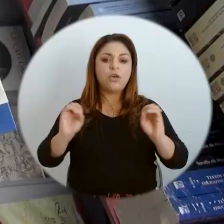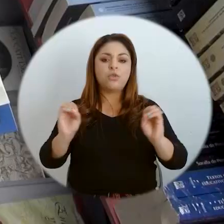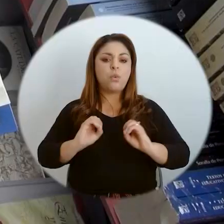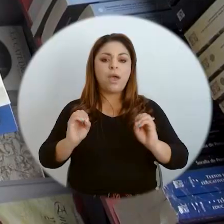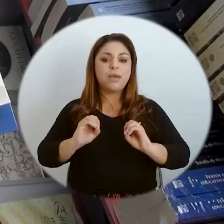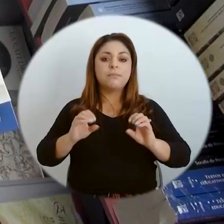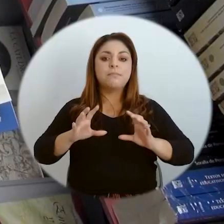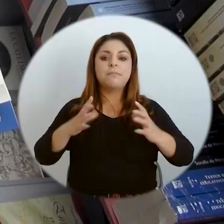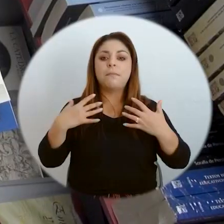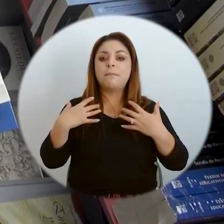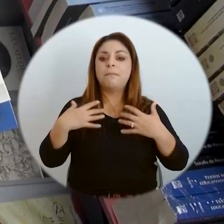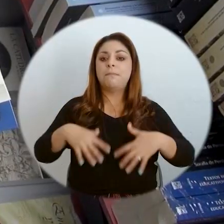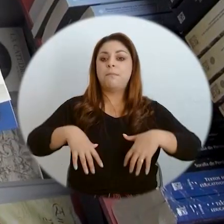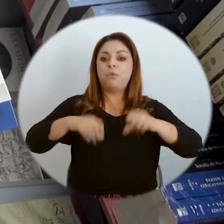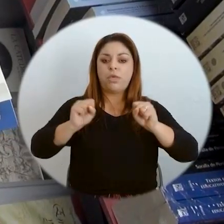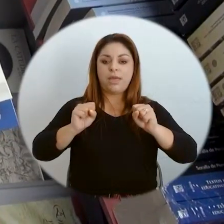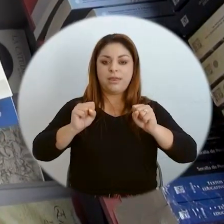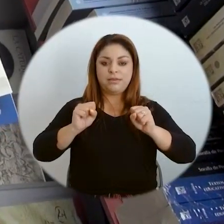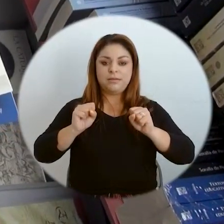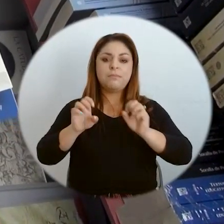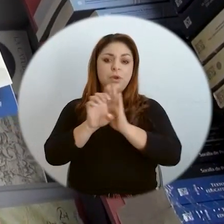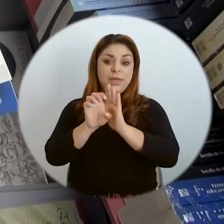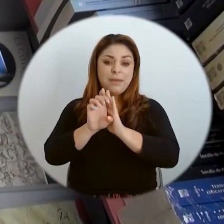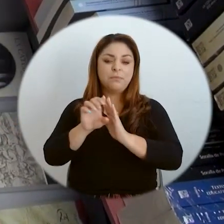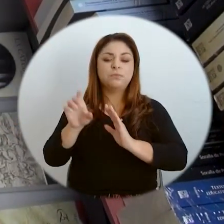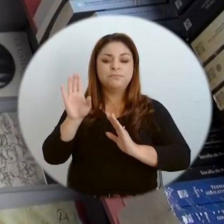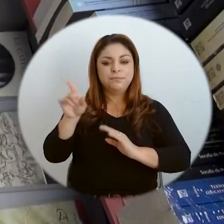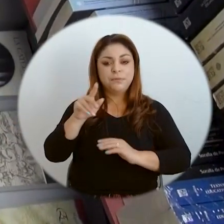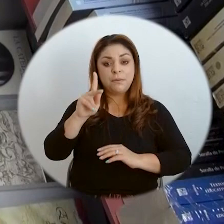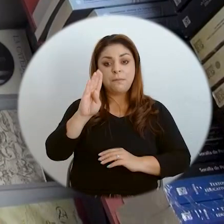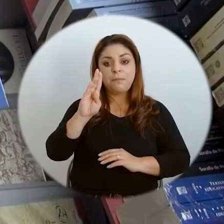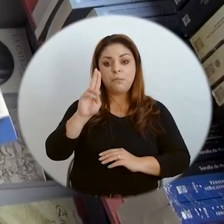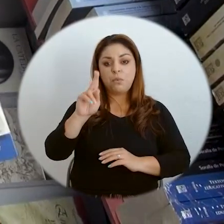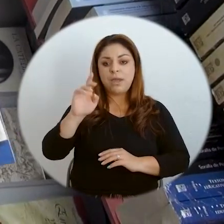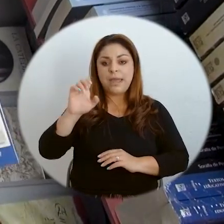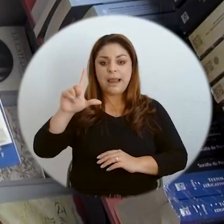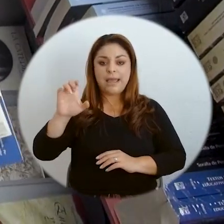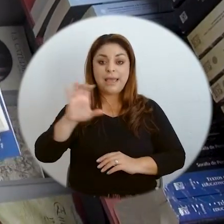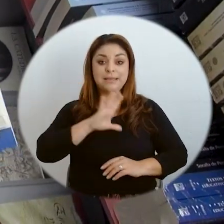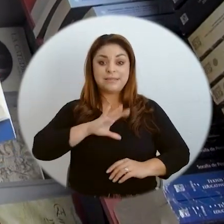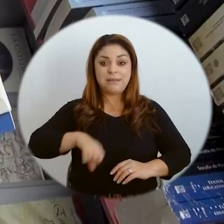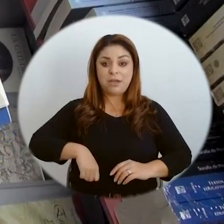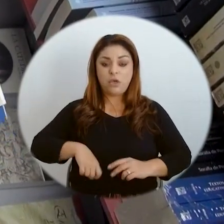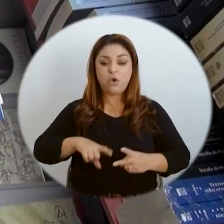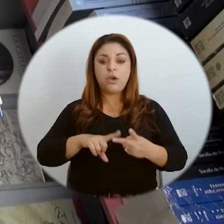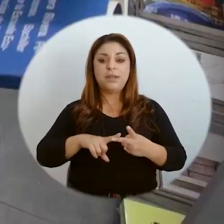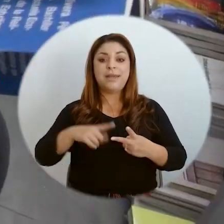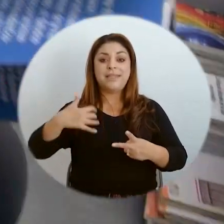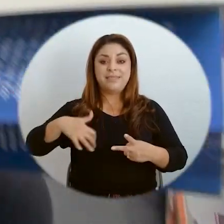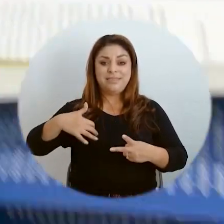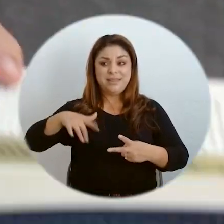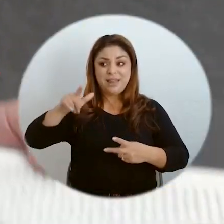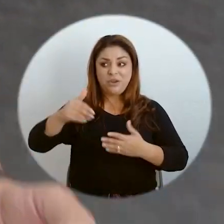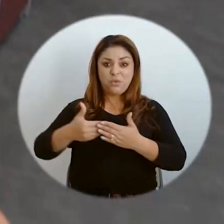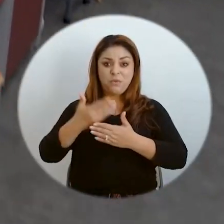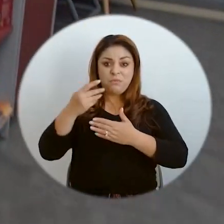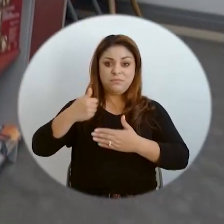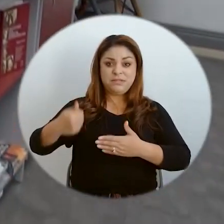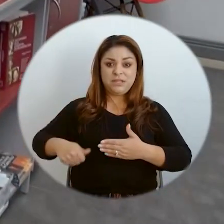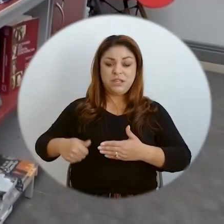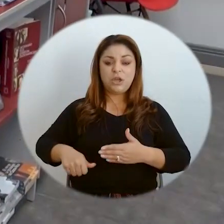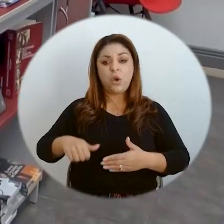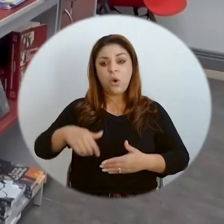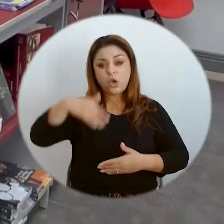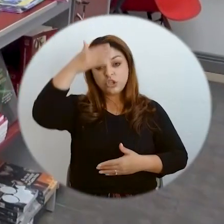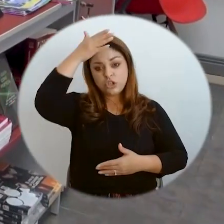como el caso, por ejemplo, de Bukele en El Salvador, de Milei en Argentina, de Donald Trump en Estados Unidos, e incluso